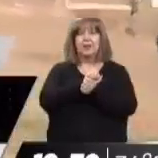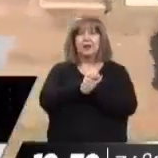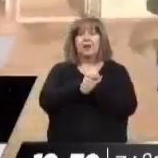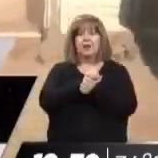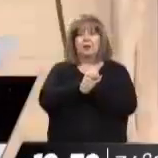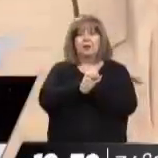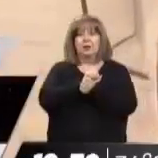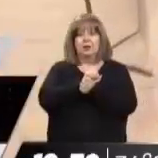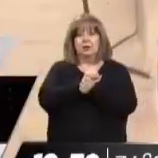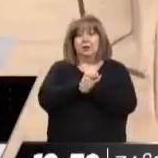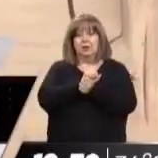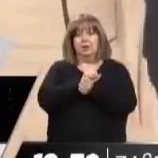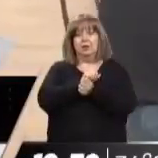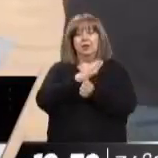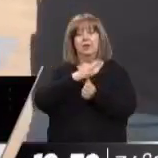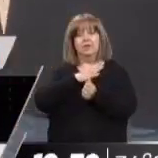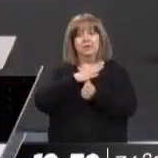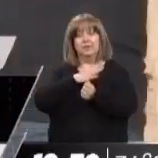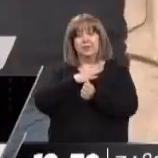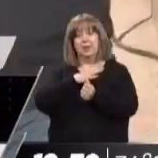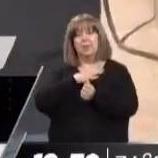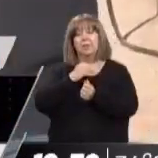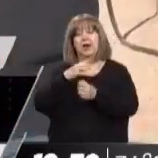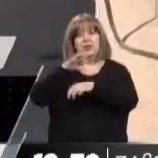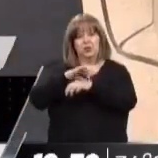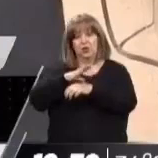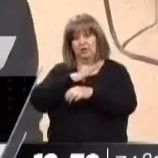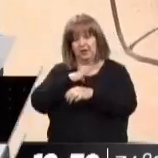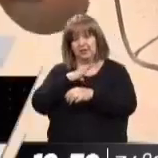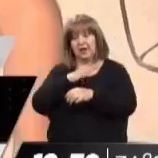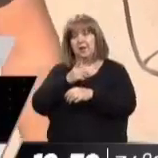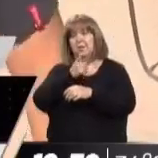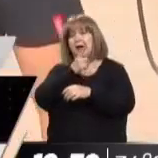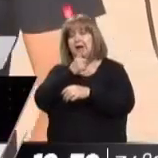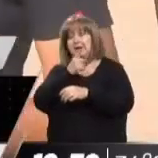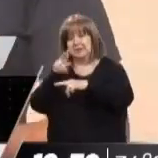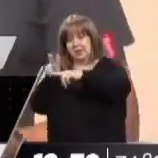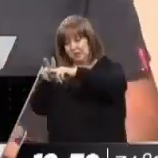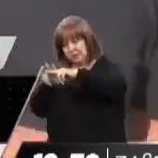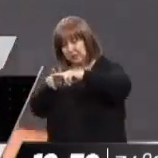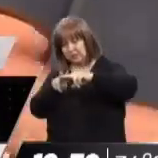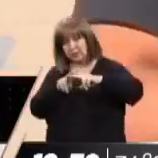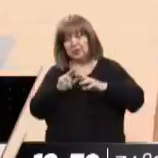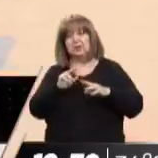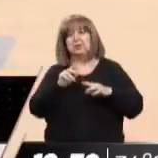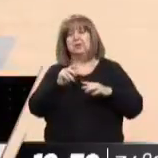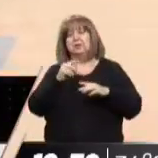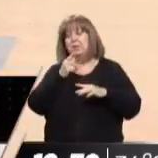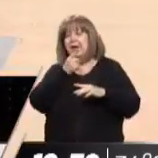preliminares, ¿no? Todavía no se conoce, por supuesto, la causa de muerte, pero todo indicaría, de acuerdo a lo que encontraron los